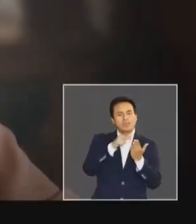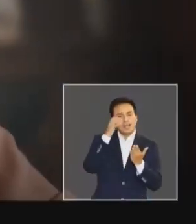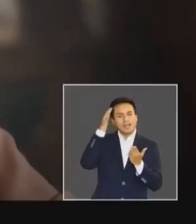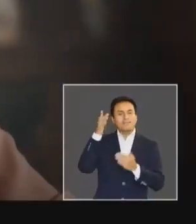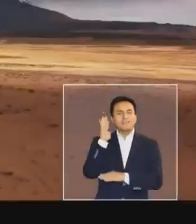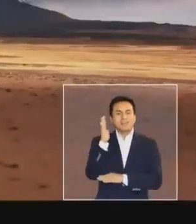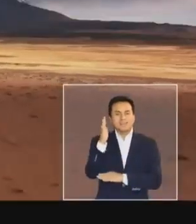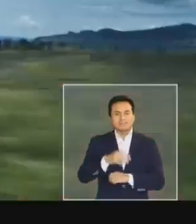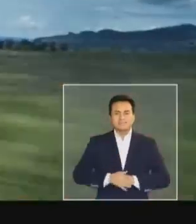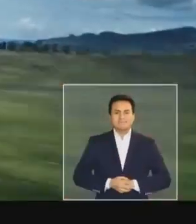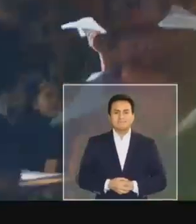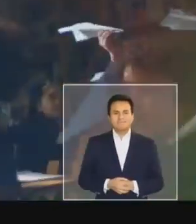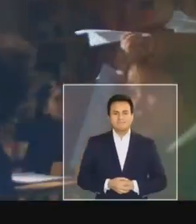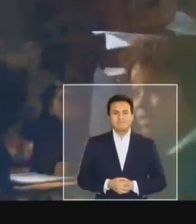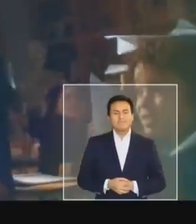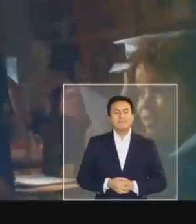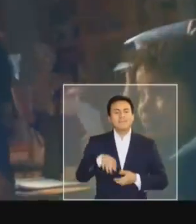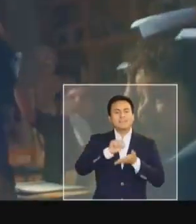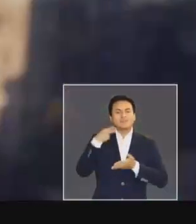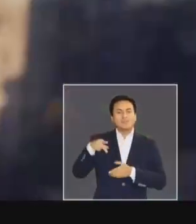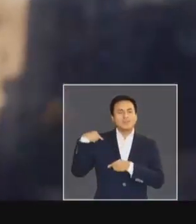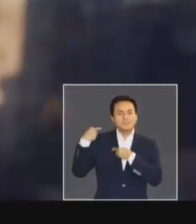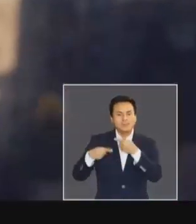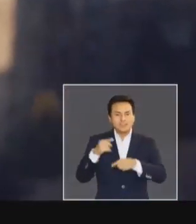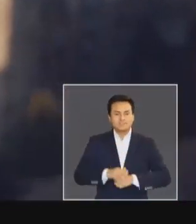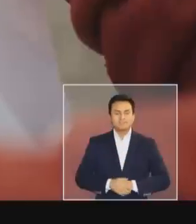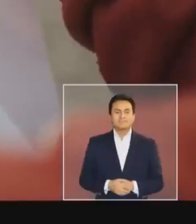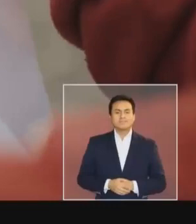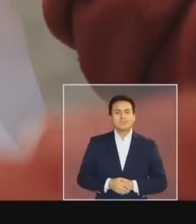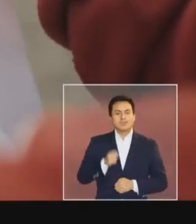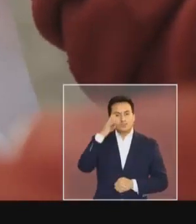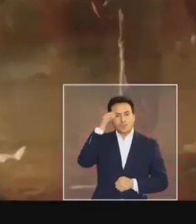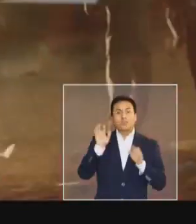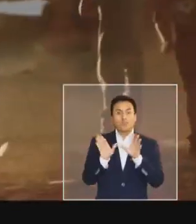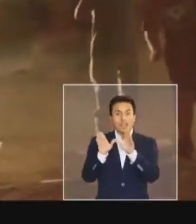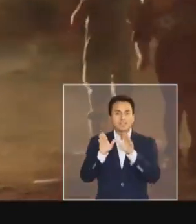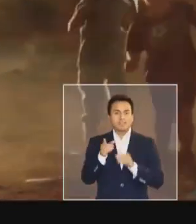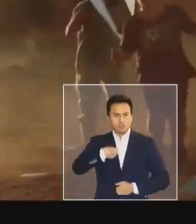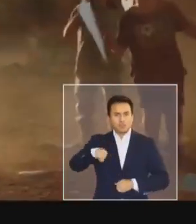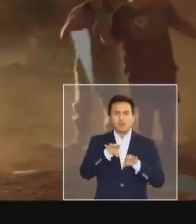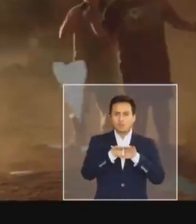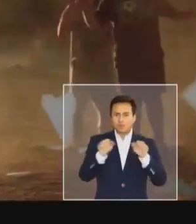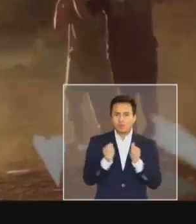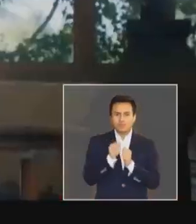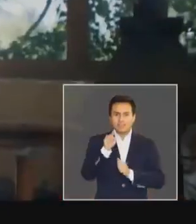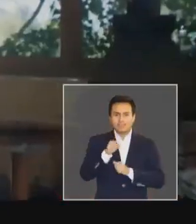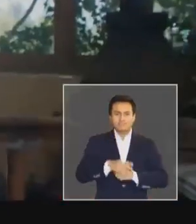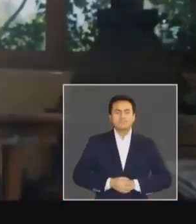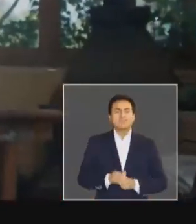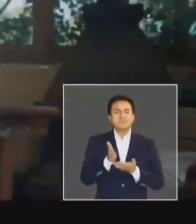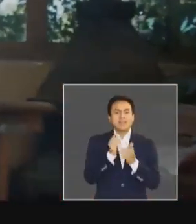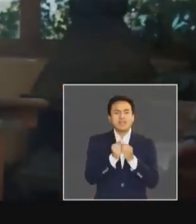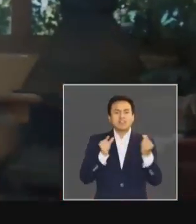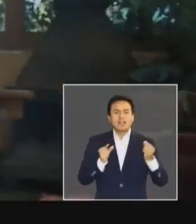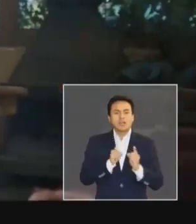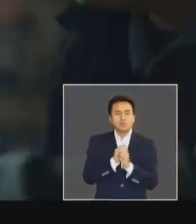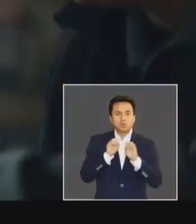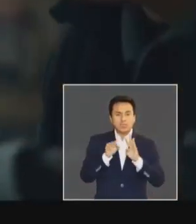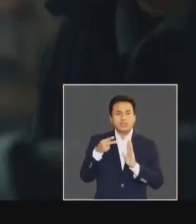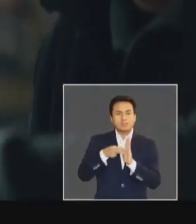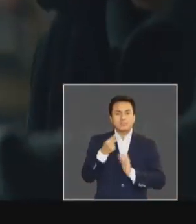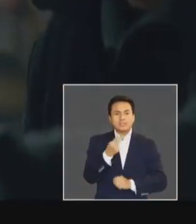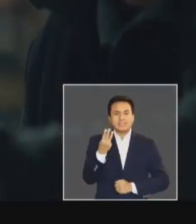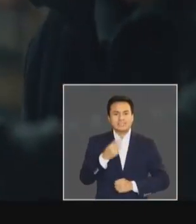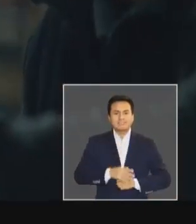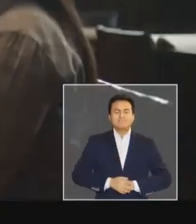A través de la lectura. Que escriban su propia historia. Para que tus sueños vuelen, nos comprometemos contigo. Plan Nacional de